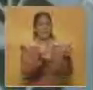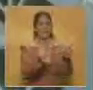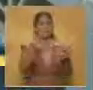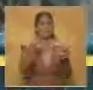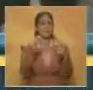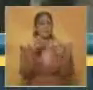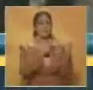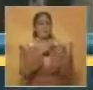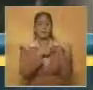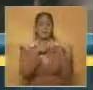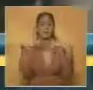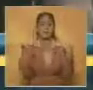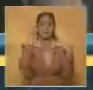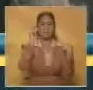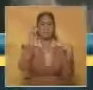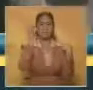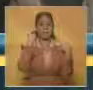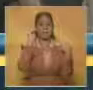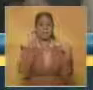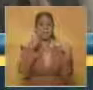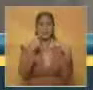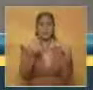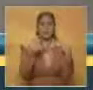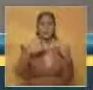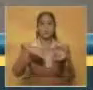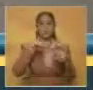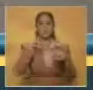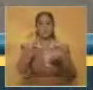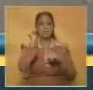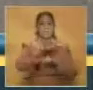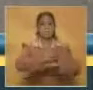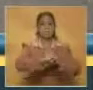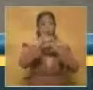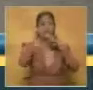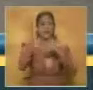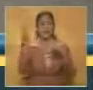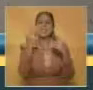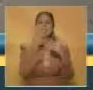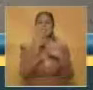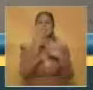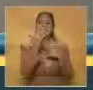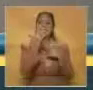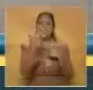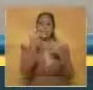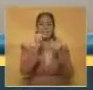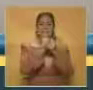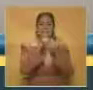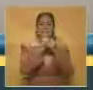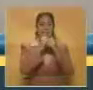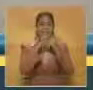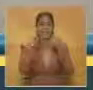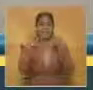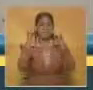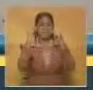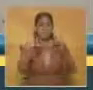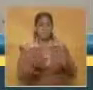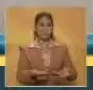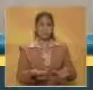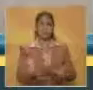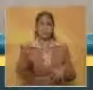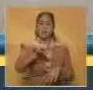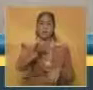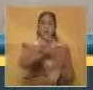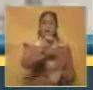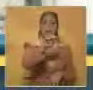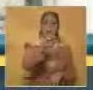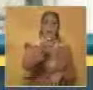y docentes coinciden en que el estallido de un supuesto niple dejó varios vidrios rotos en la sede del Sindicato Único del Magisterio. Lo relacionan